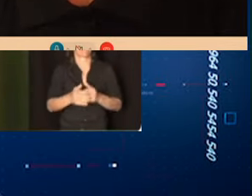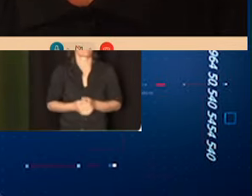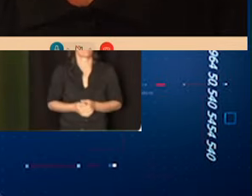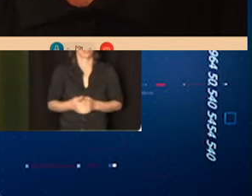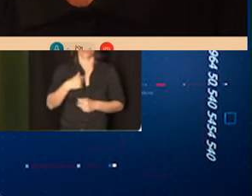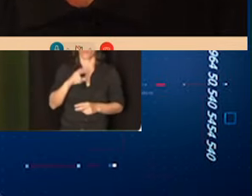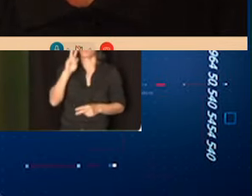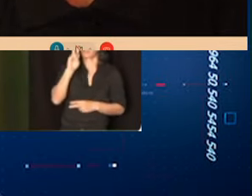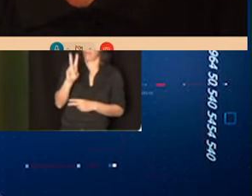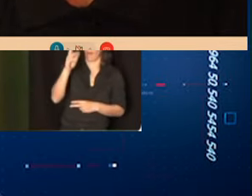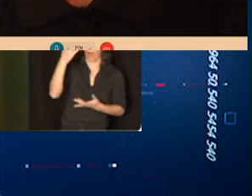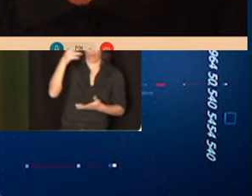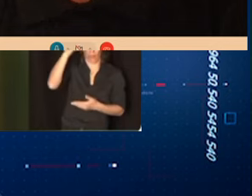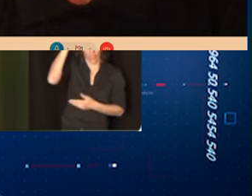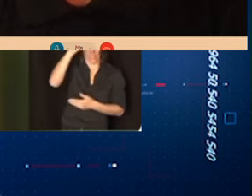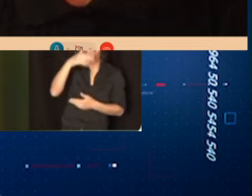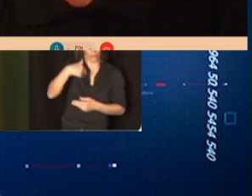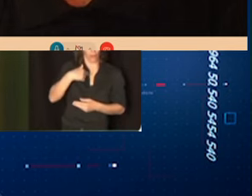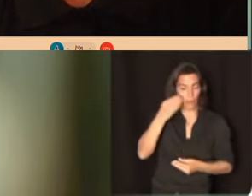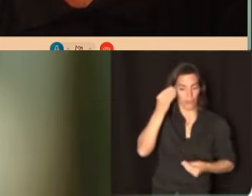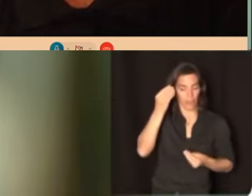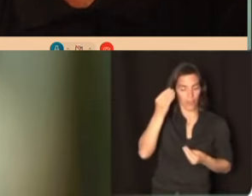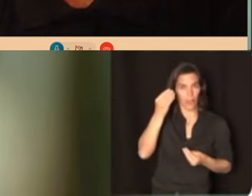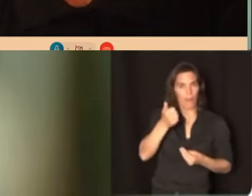Bueno, pero el señor Puigdemont,